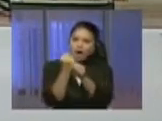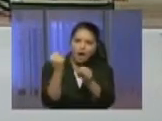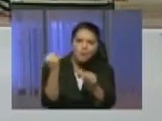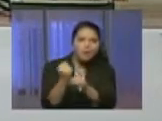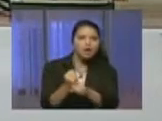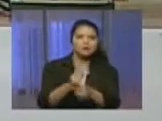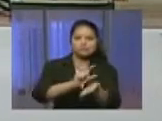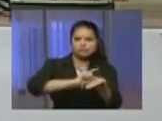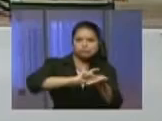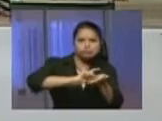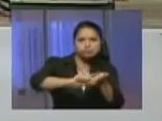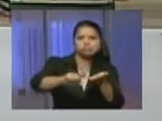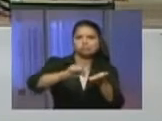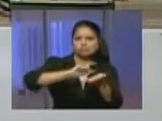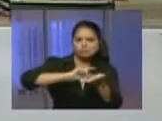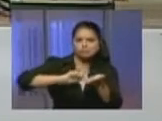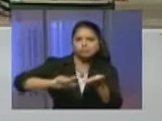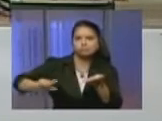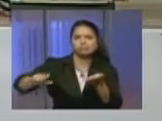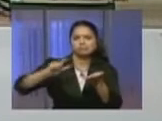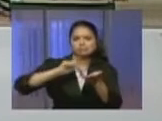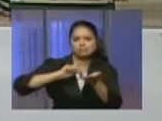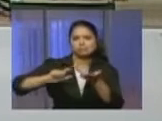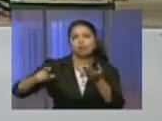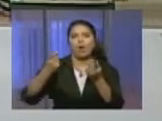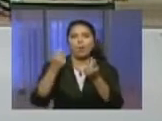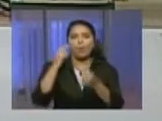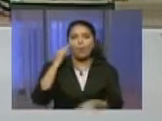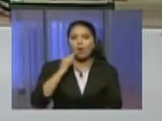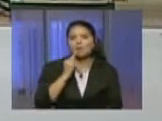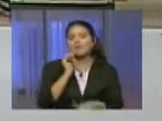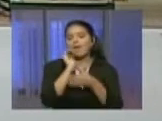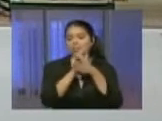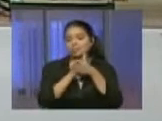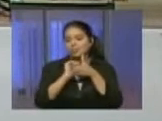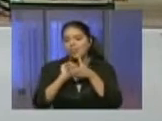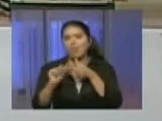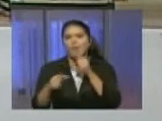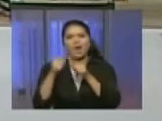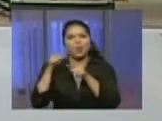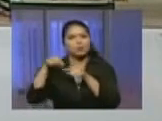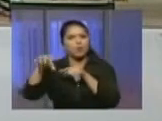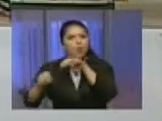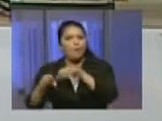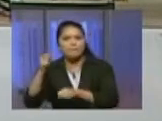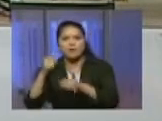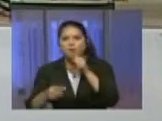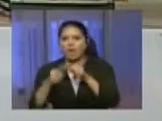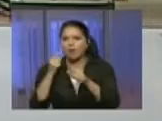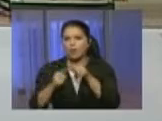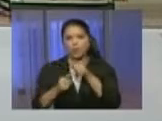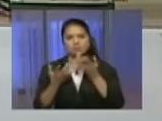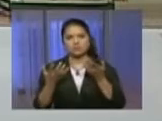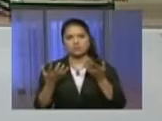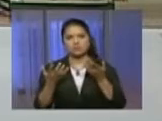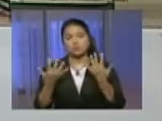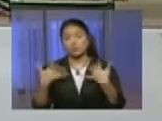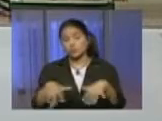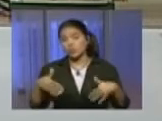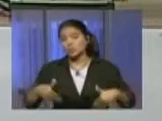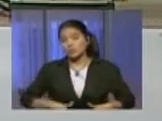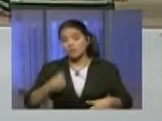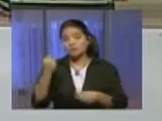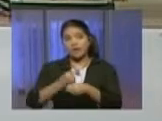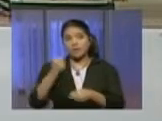inversiones garantizando inversiones En bolívares en dólares los materiales tremendo trabajo aquí está